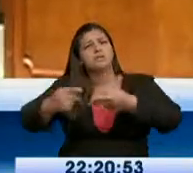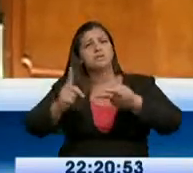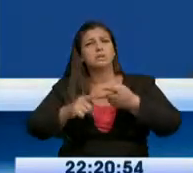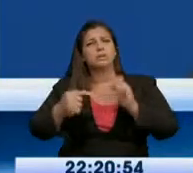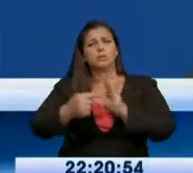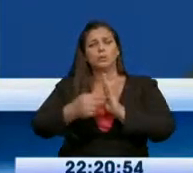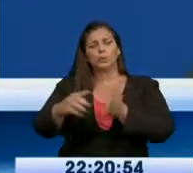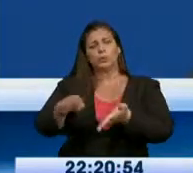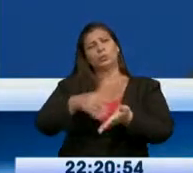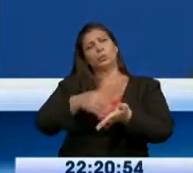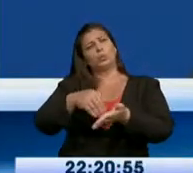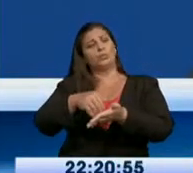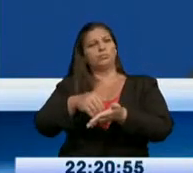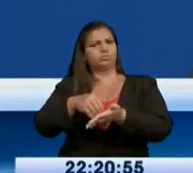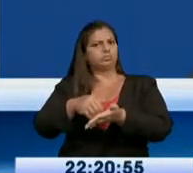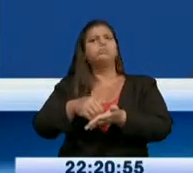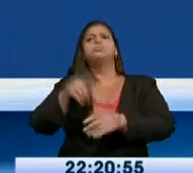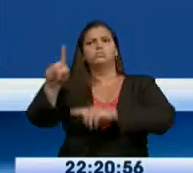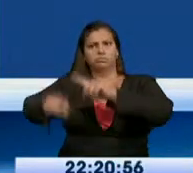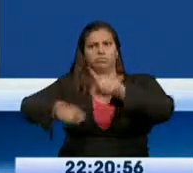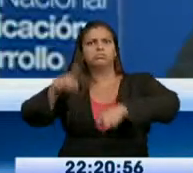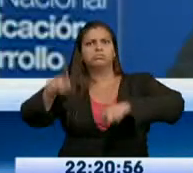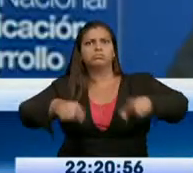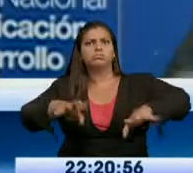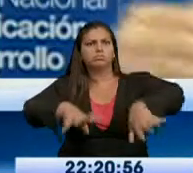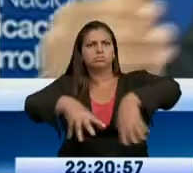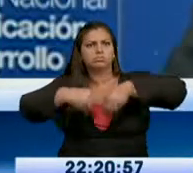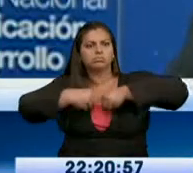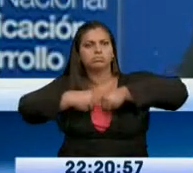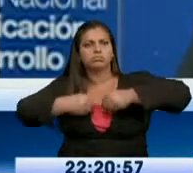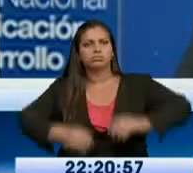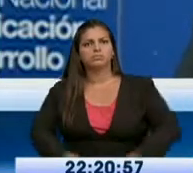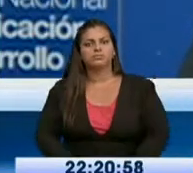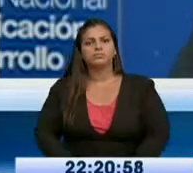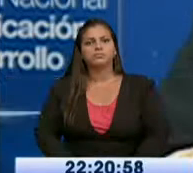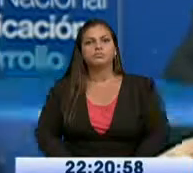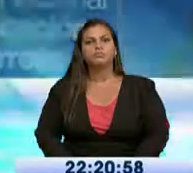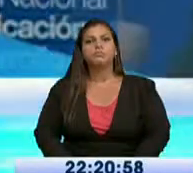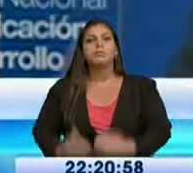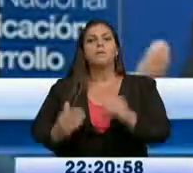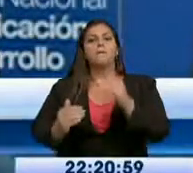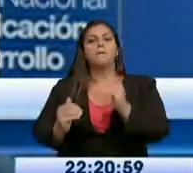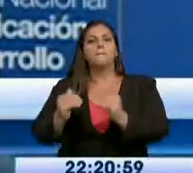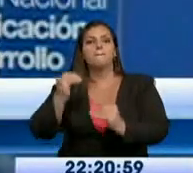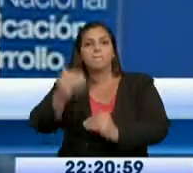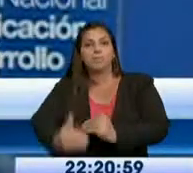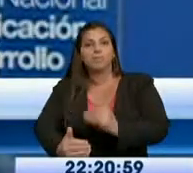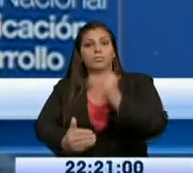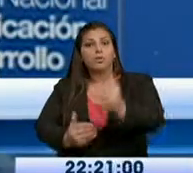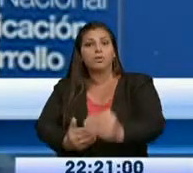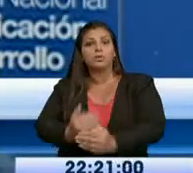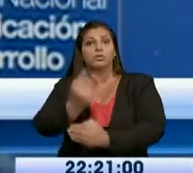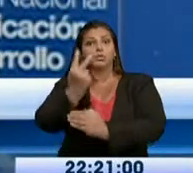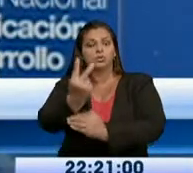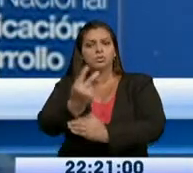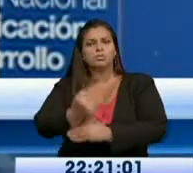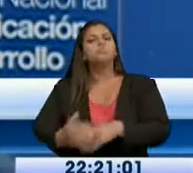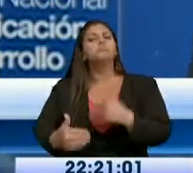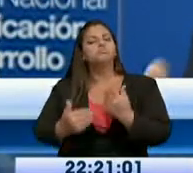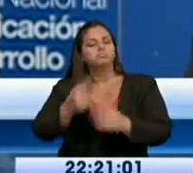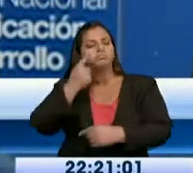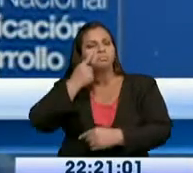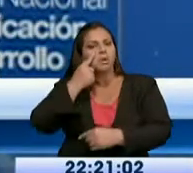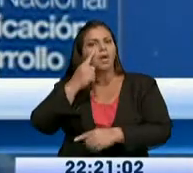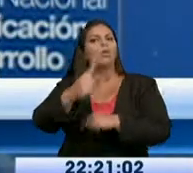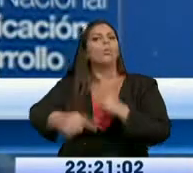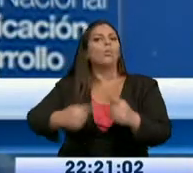estos dos proyectos de ley se extenderá unos meses más. Hacia final de la segunda etapa veremos cuándo es el momento preciso de poder presentarla, ¿no es cierto?